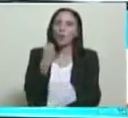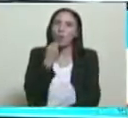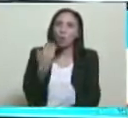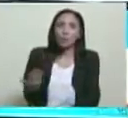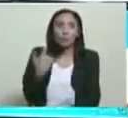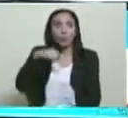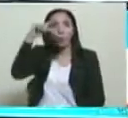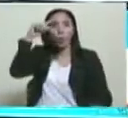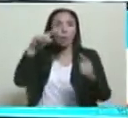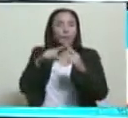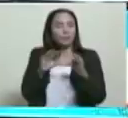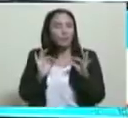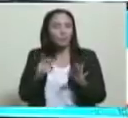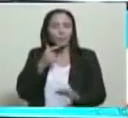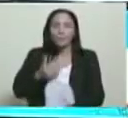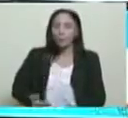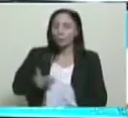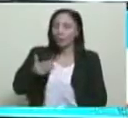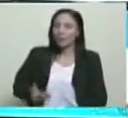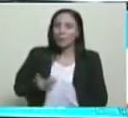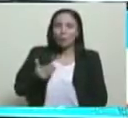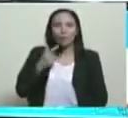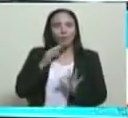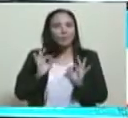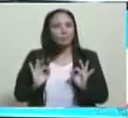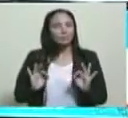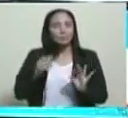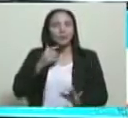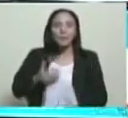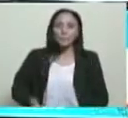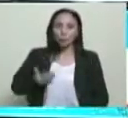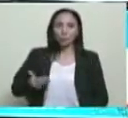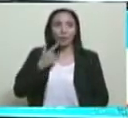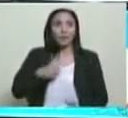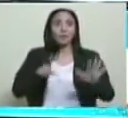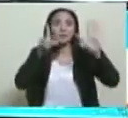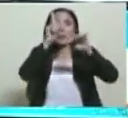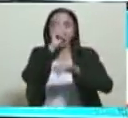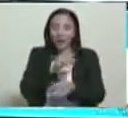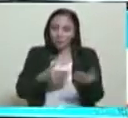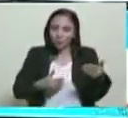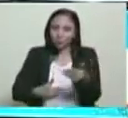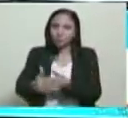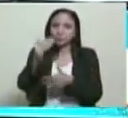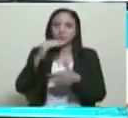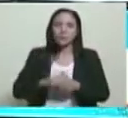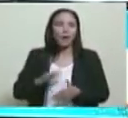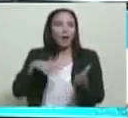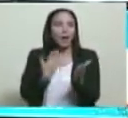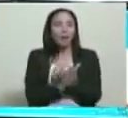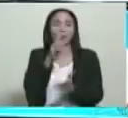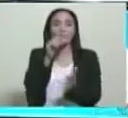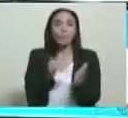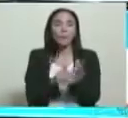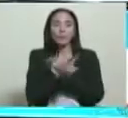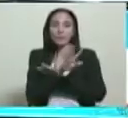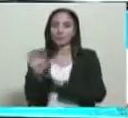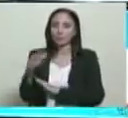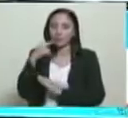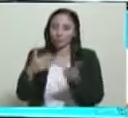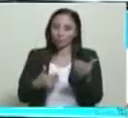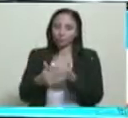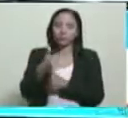de las misiones más prioritarias y más importantes de estos 6 años de gobierno hasta el 2025.